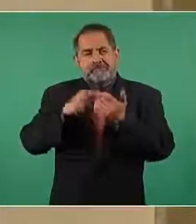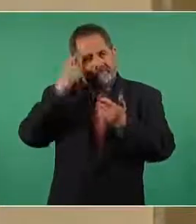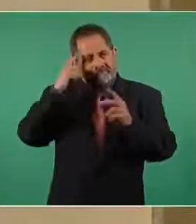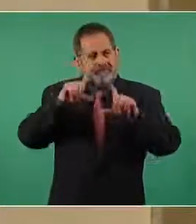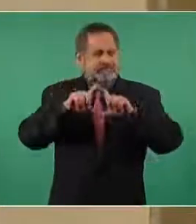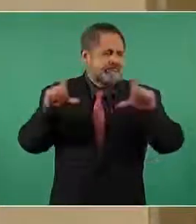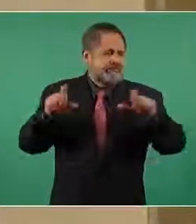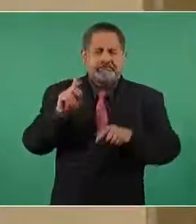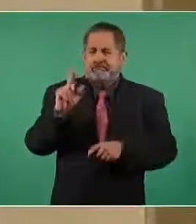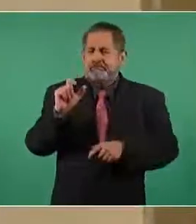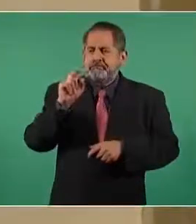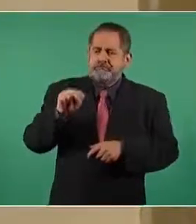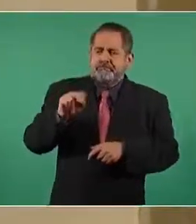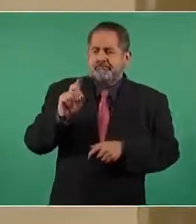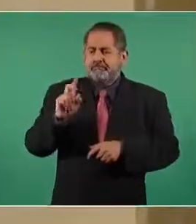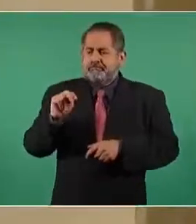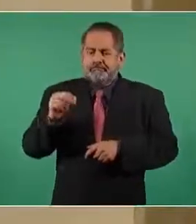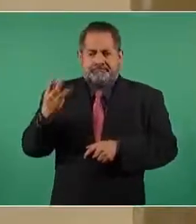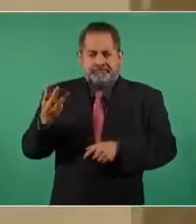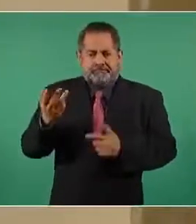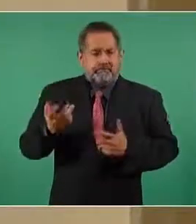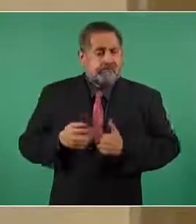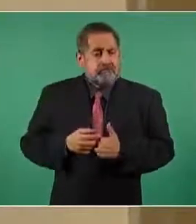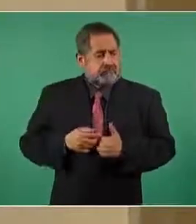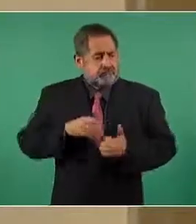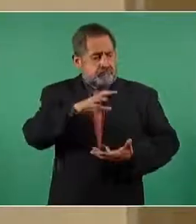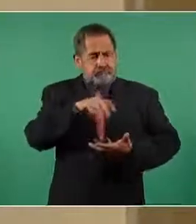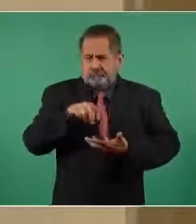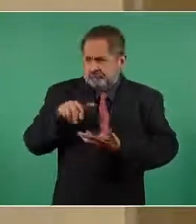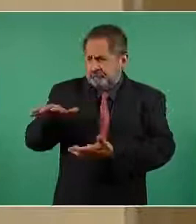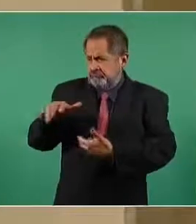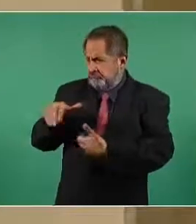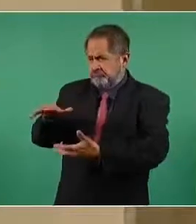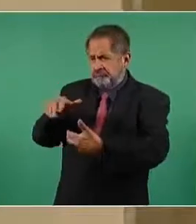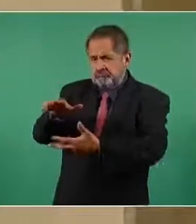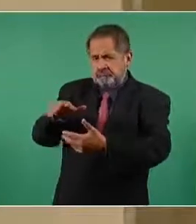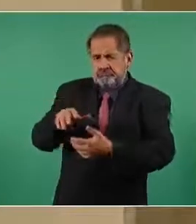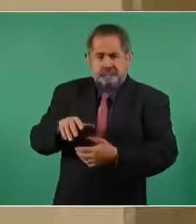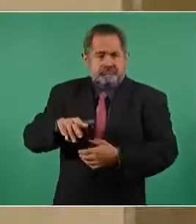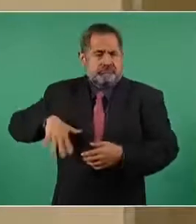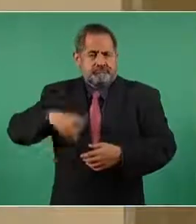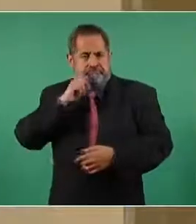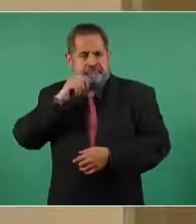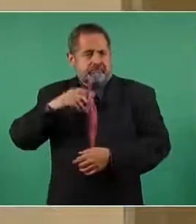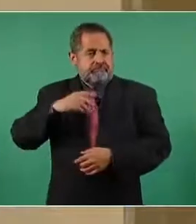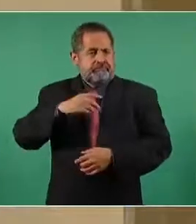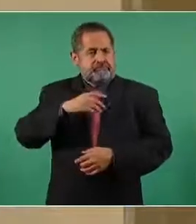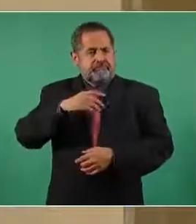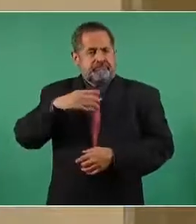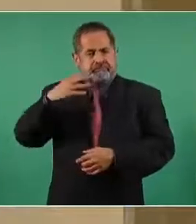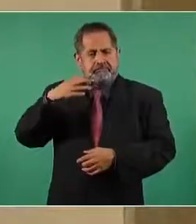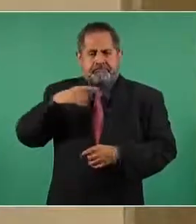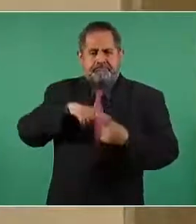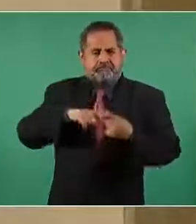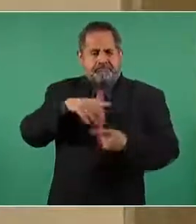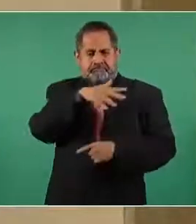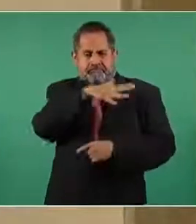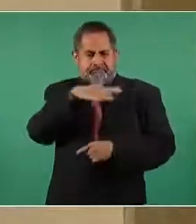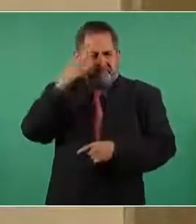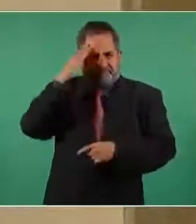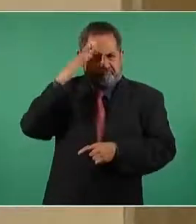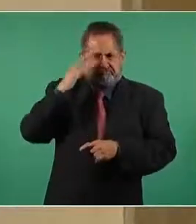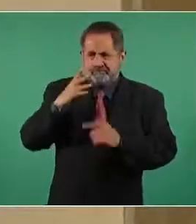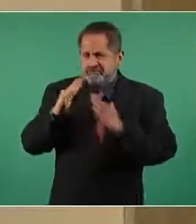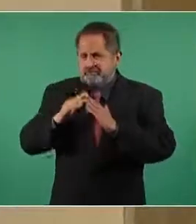hará la distribución, como también lo citó ya el almirante secretario, casa por casa,